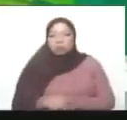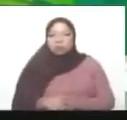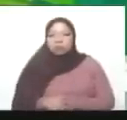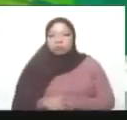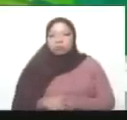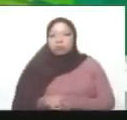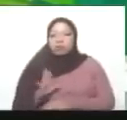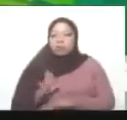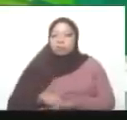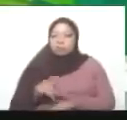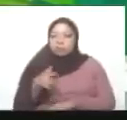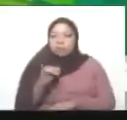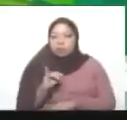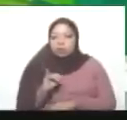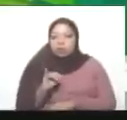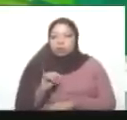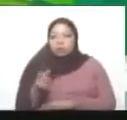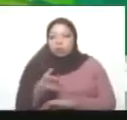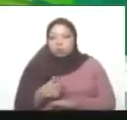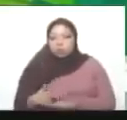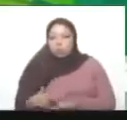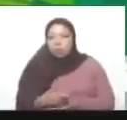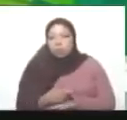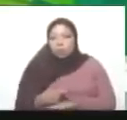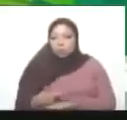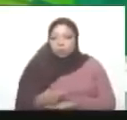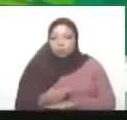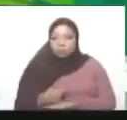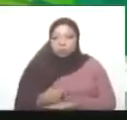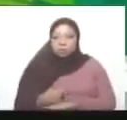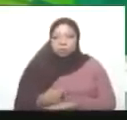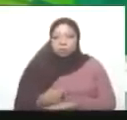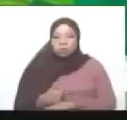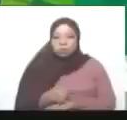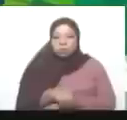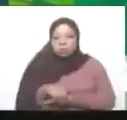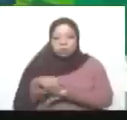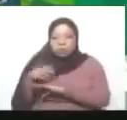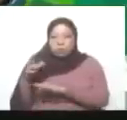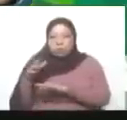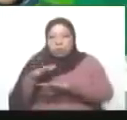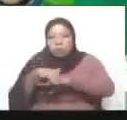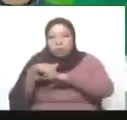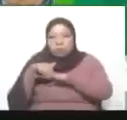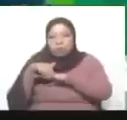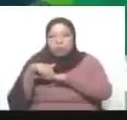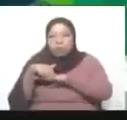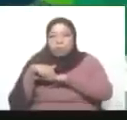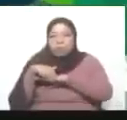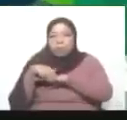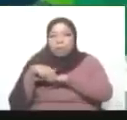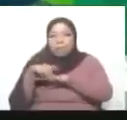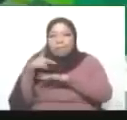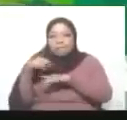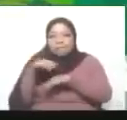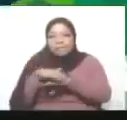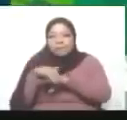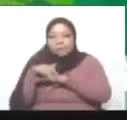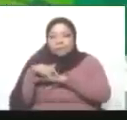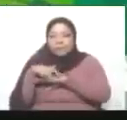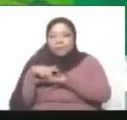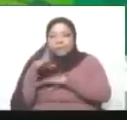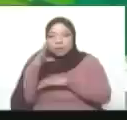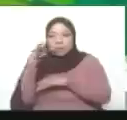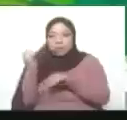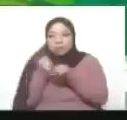por el gobierno de la gran del Reino Unido y la Gran Bretaña y Irlanda